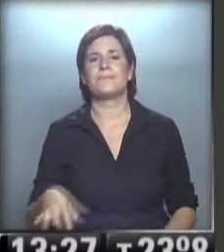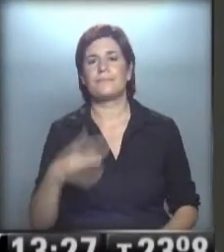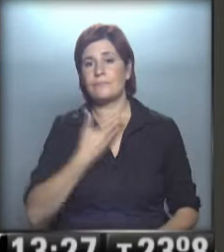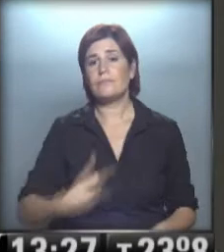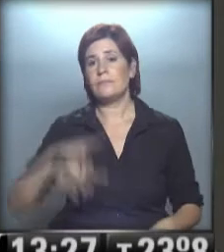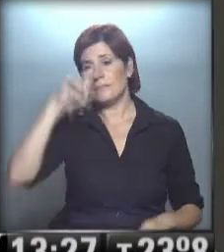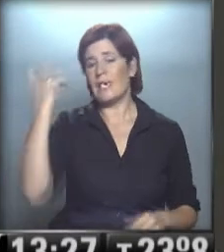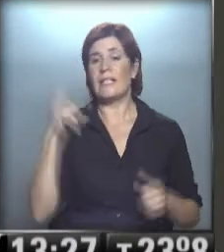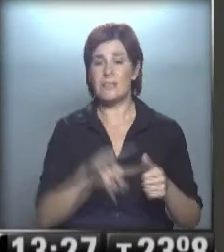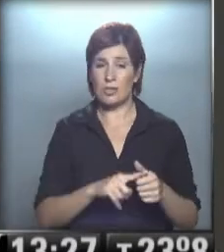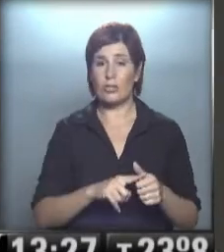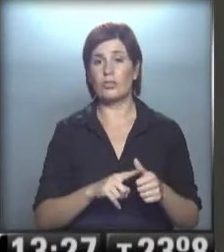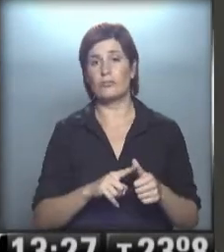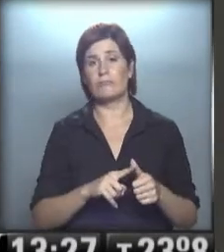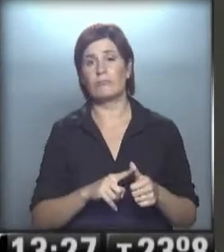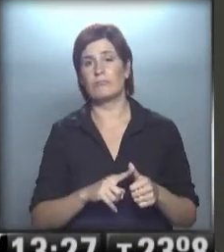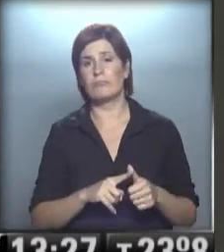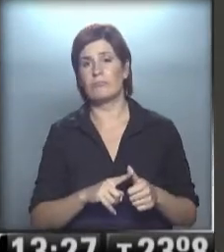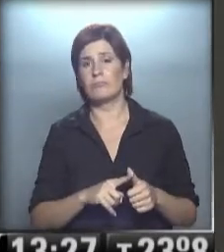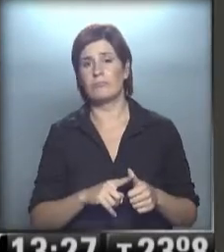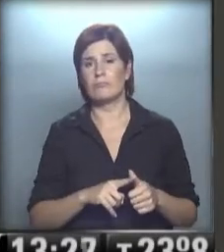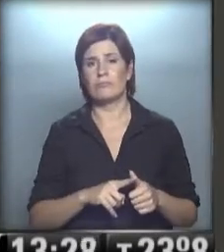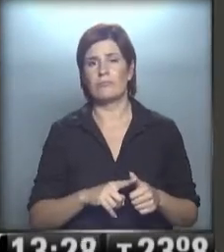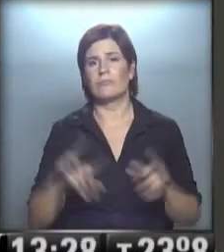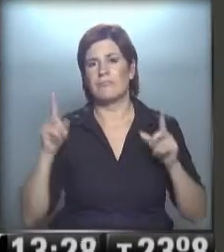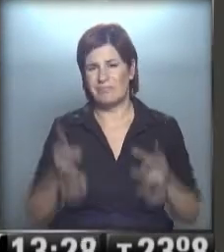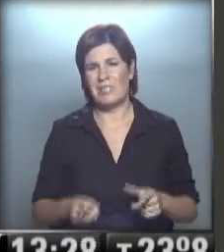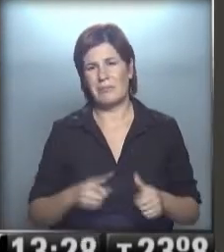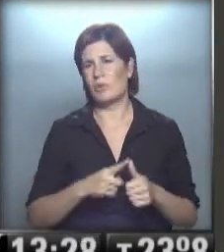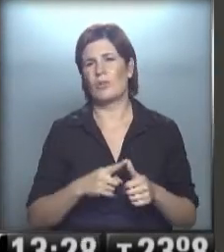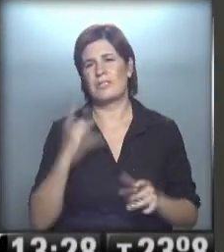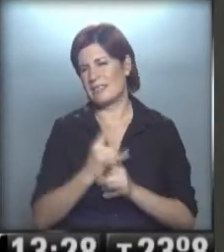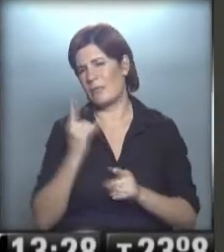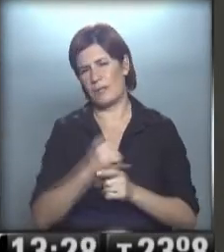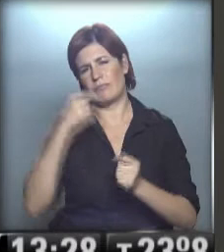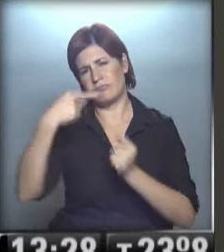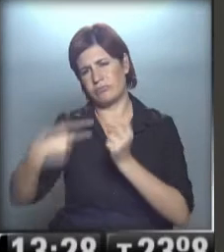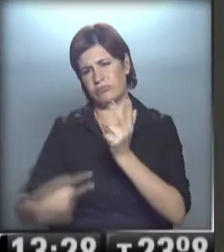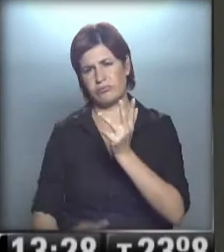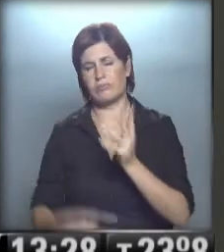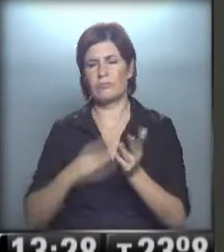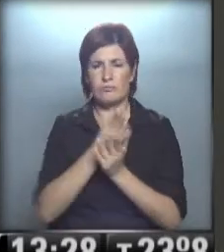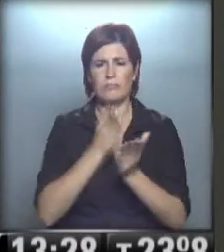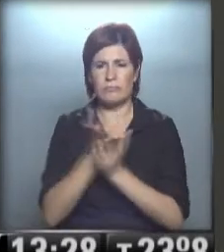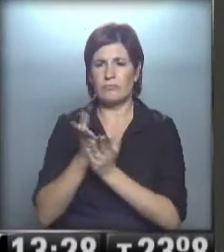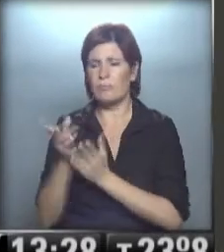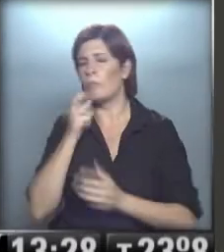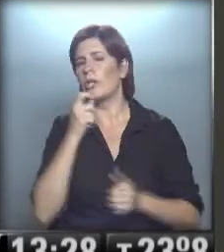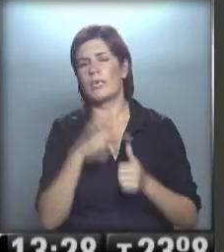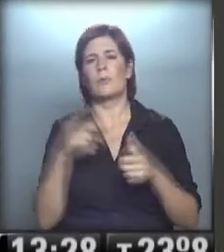nacional aparte de ejecutarse una serie de acciones que tienen que ver desde el escudo norte